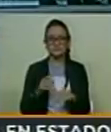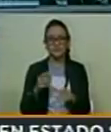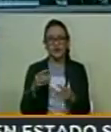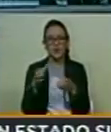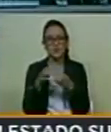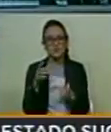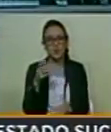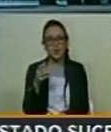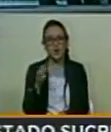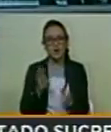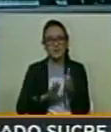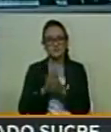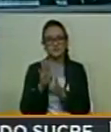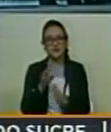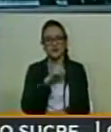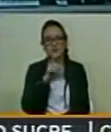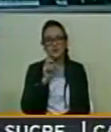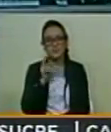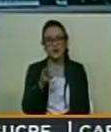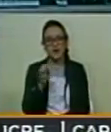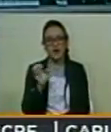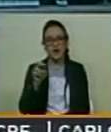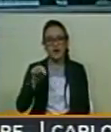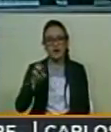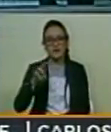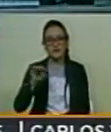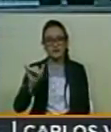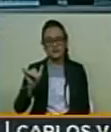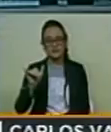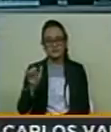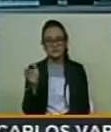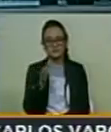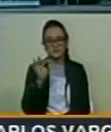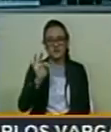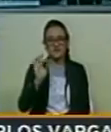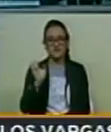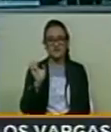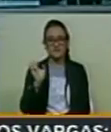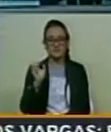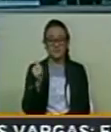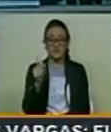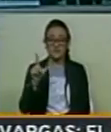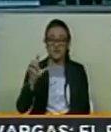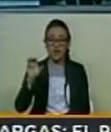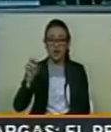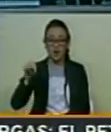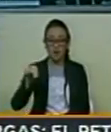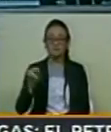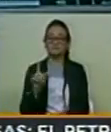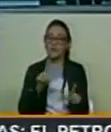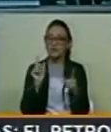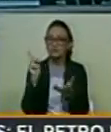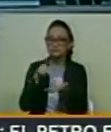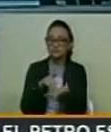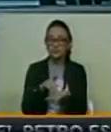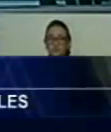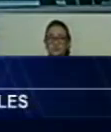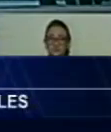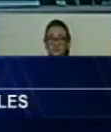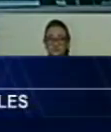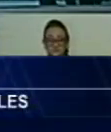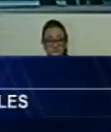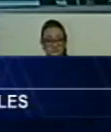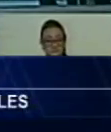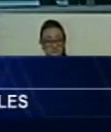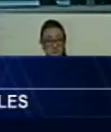elecciones presidenciales, incluyendo también en regionales, consejos legislativos y municipales, los consejos municipales, valga la redundancia.